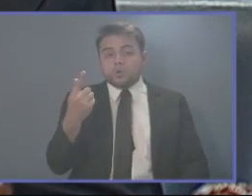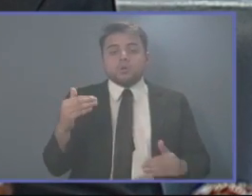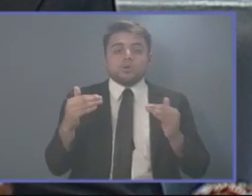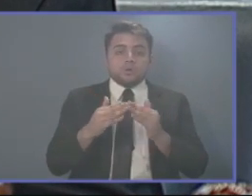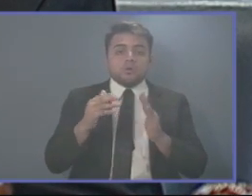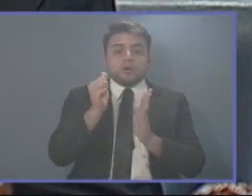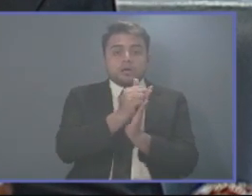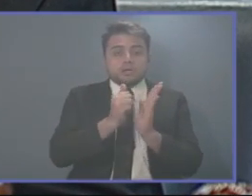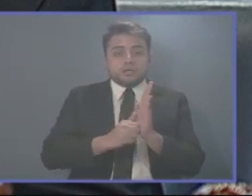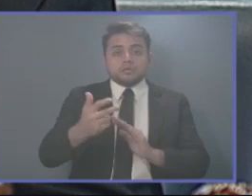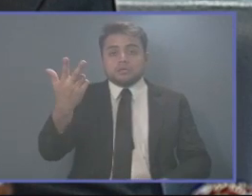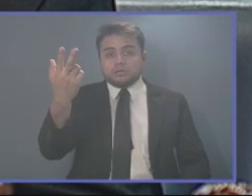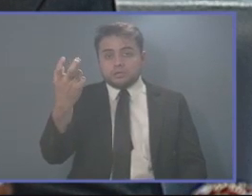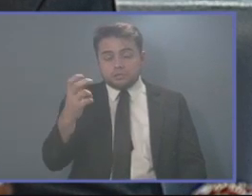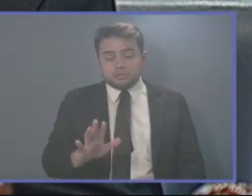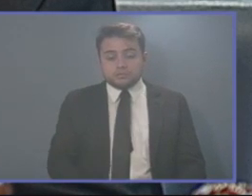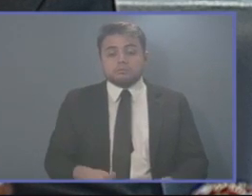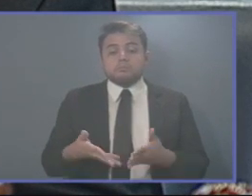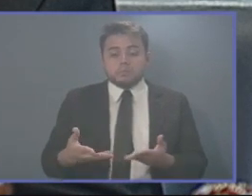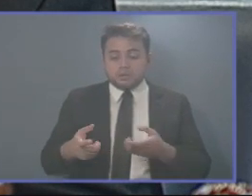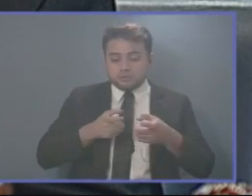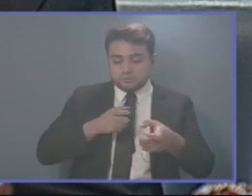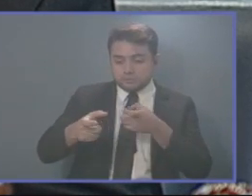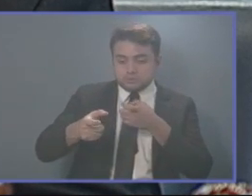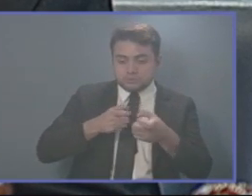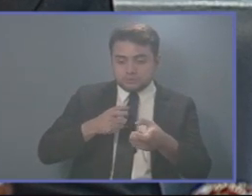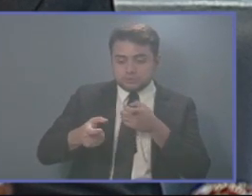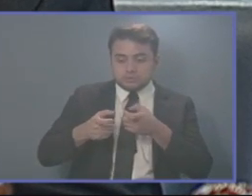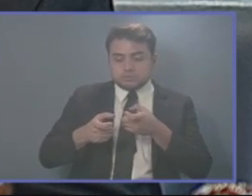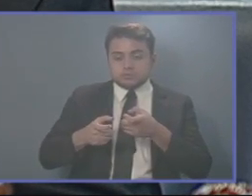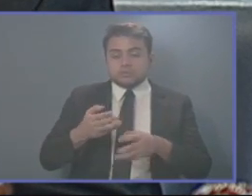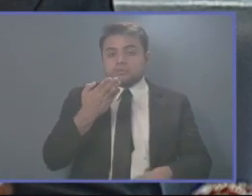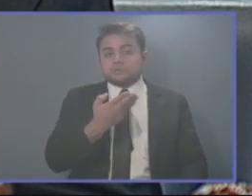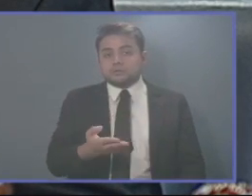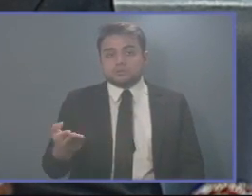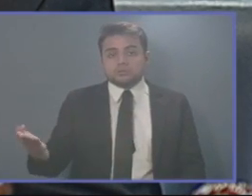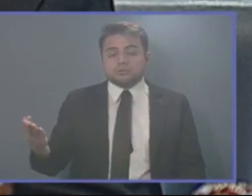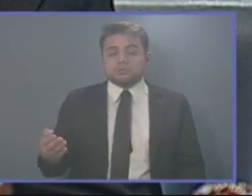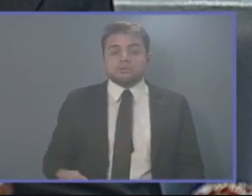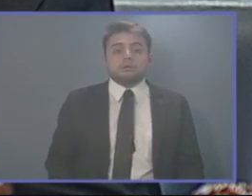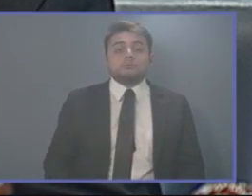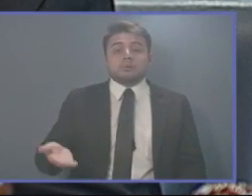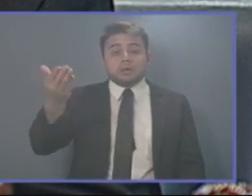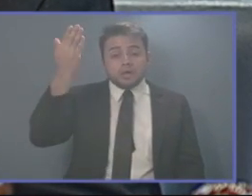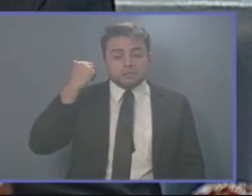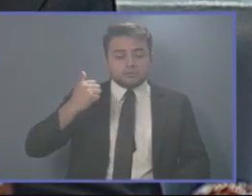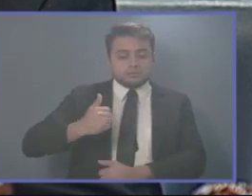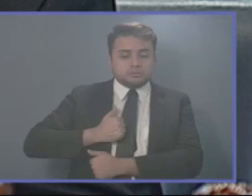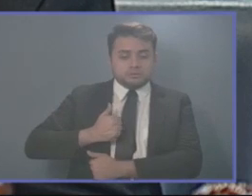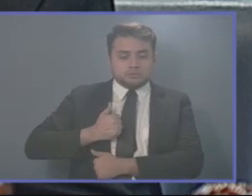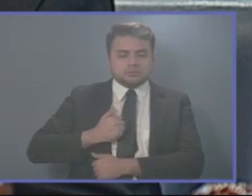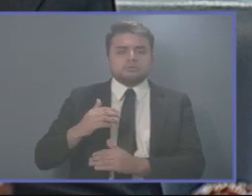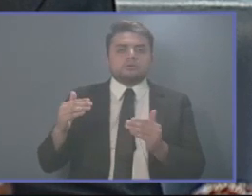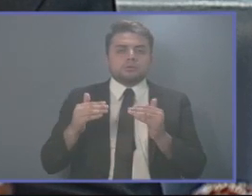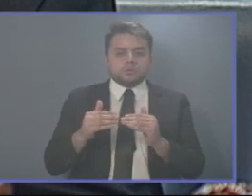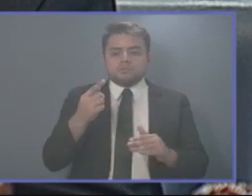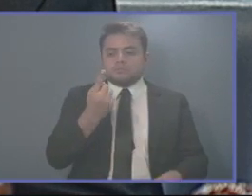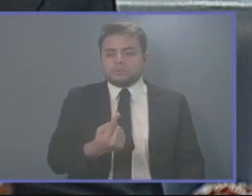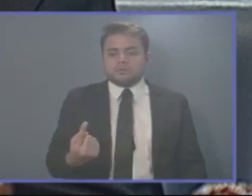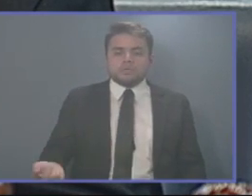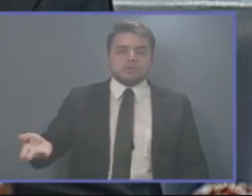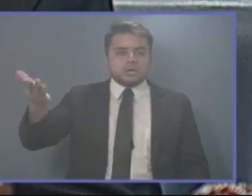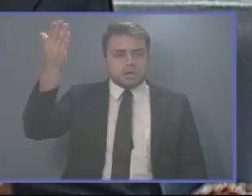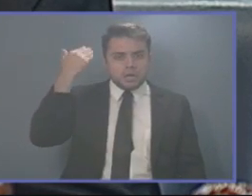prestaciones sociales de los veteranos de la fuerza armada y ex combatientes del frente farabundo martí para la liberación